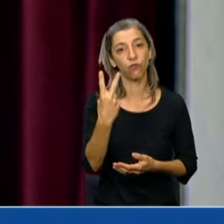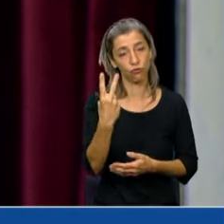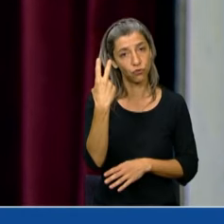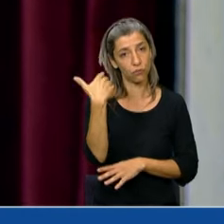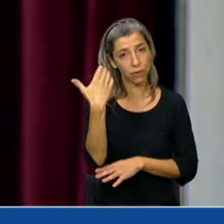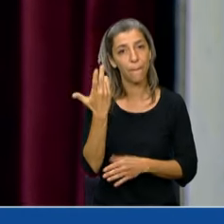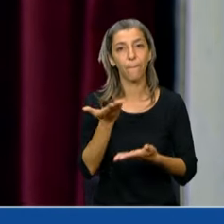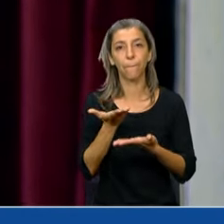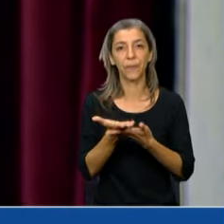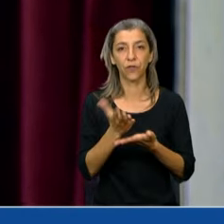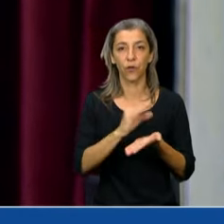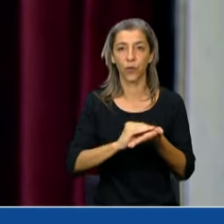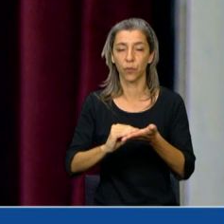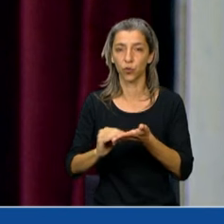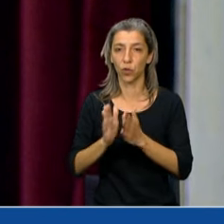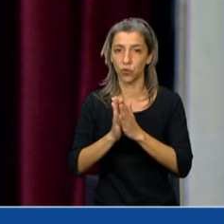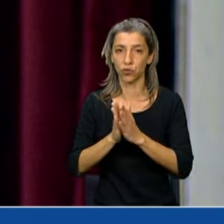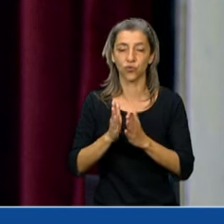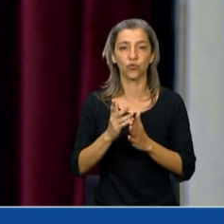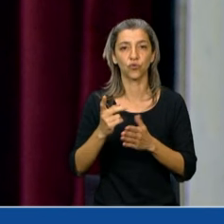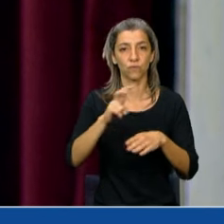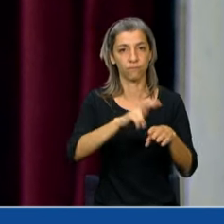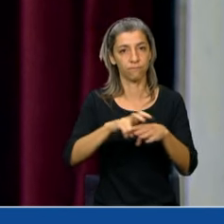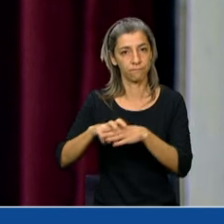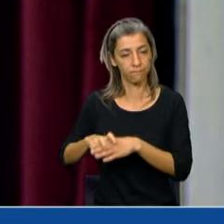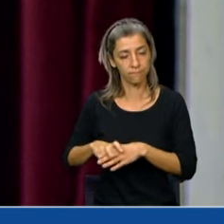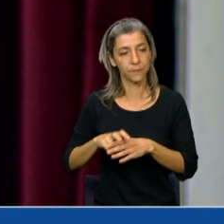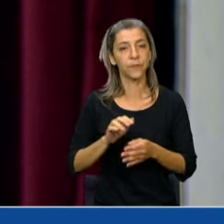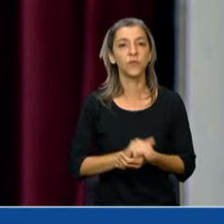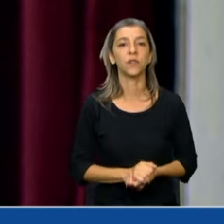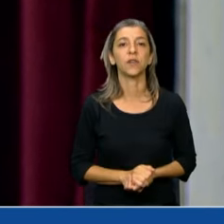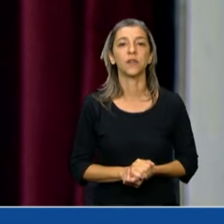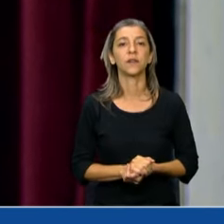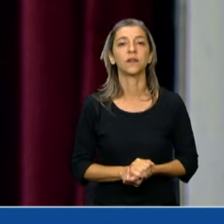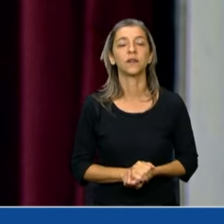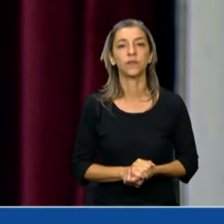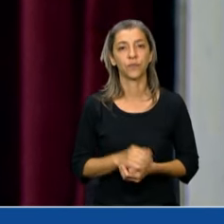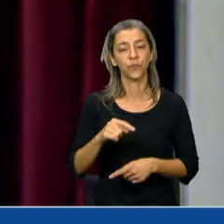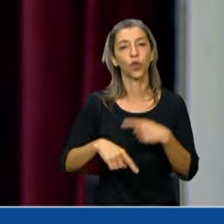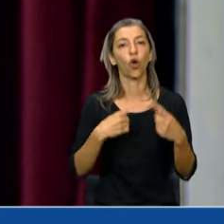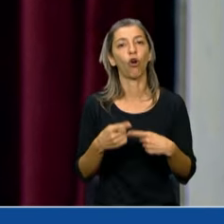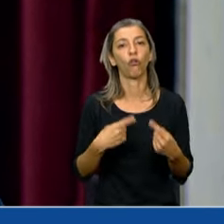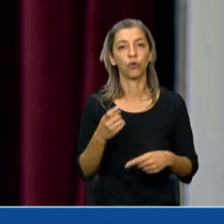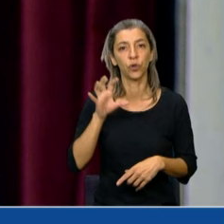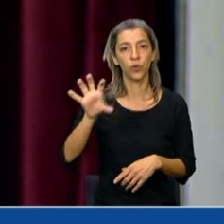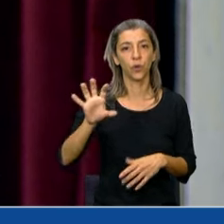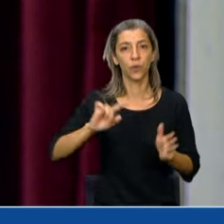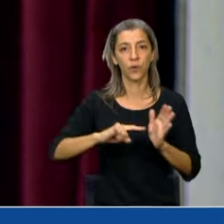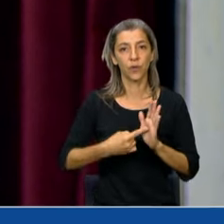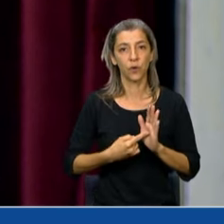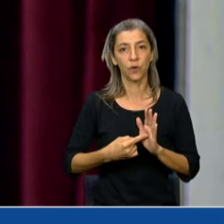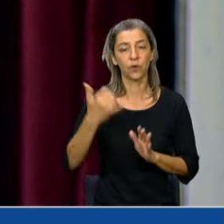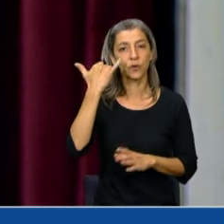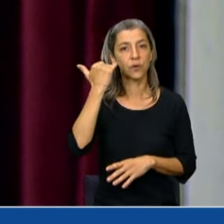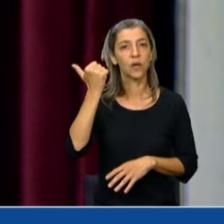les pido a los diputados que se aproximen a sus bancas continúen el uso de la palabra el diputado por la provincia de Buenos Aires Hugo